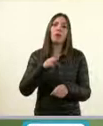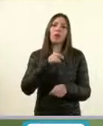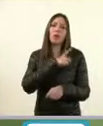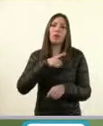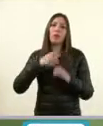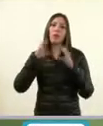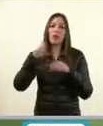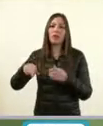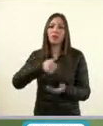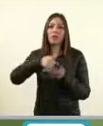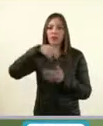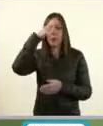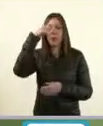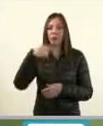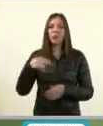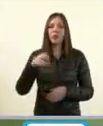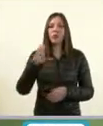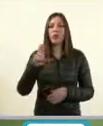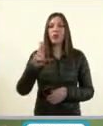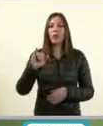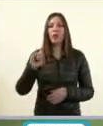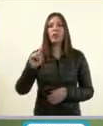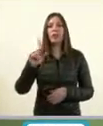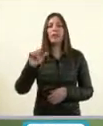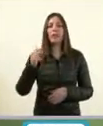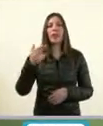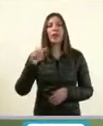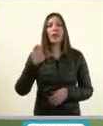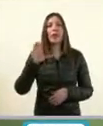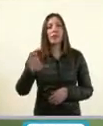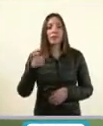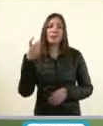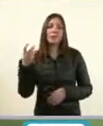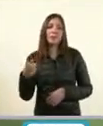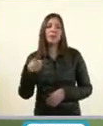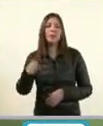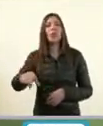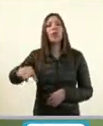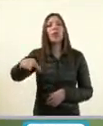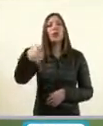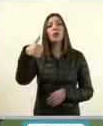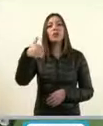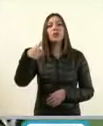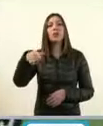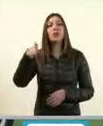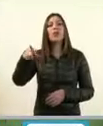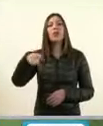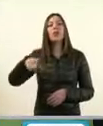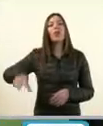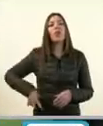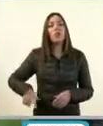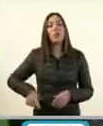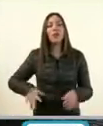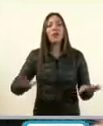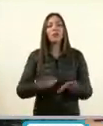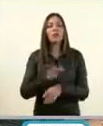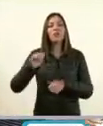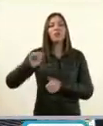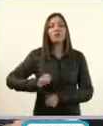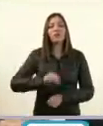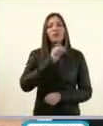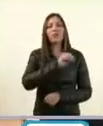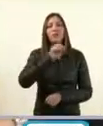Y fue el 11º gobernante, nada más gobernó 8 meses, porque lamentablemente murió de